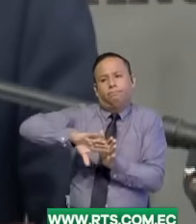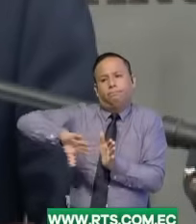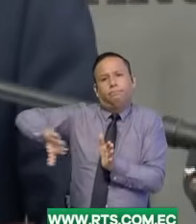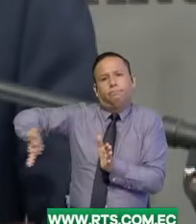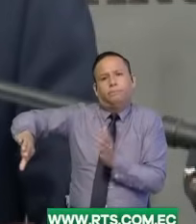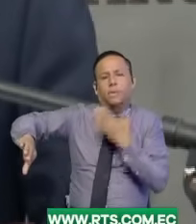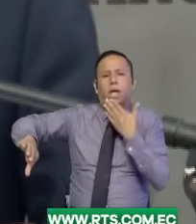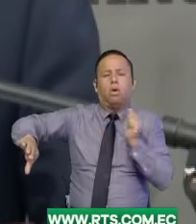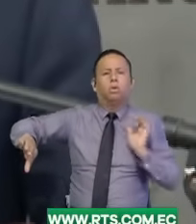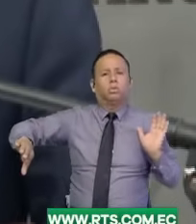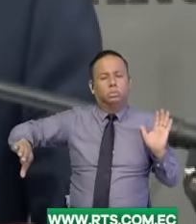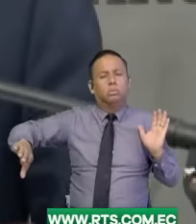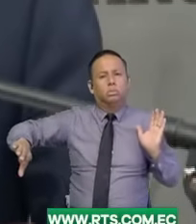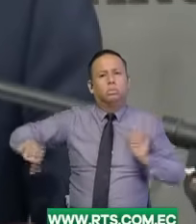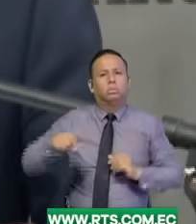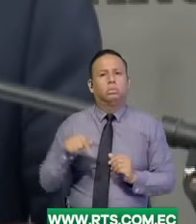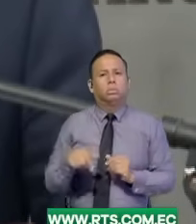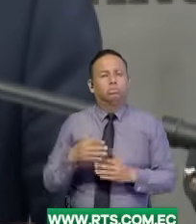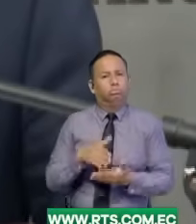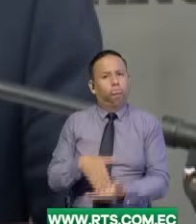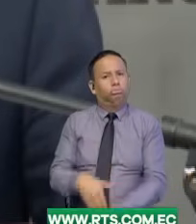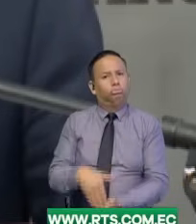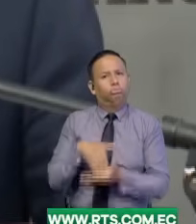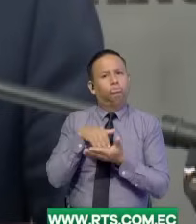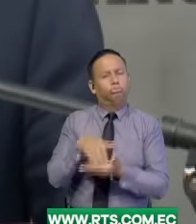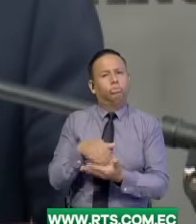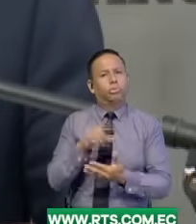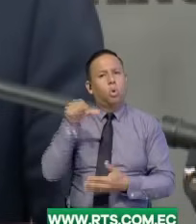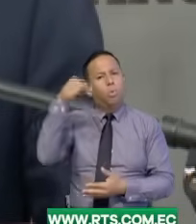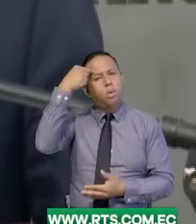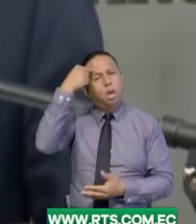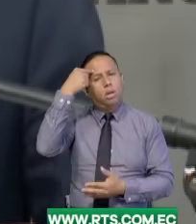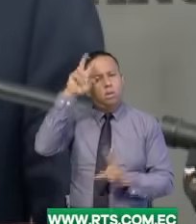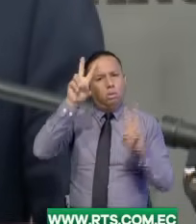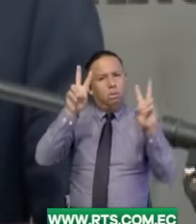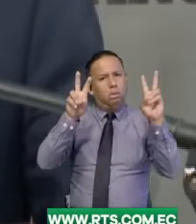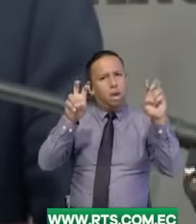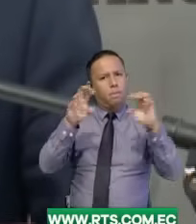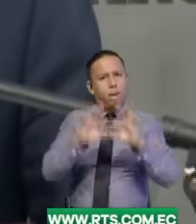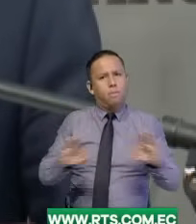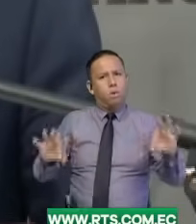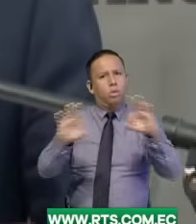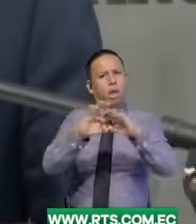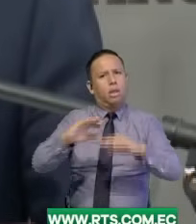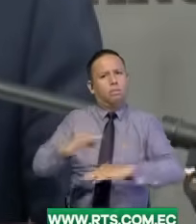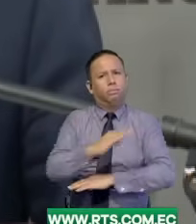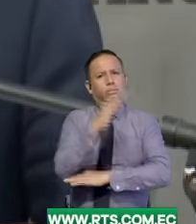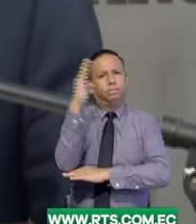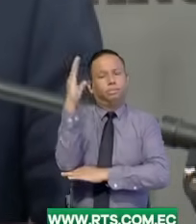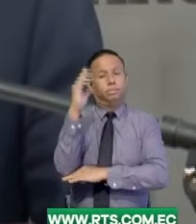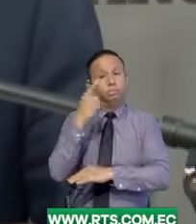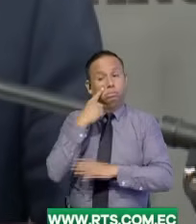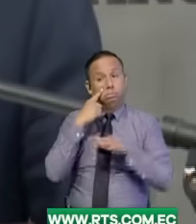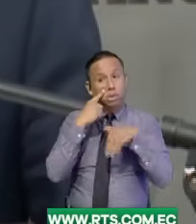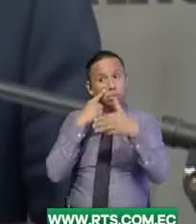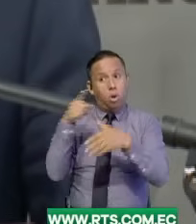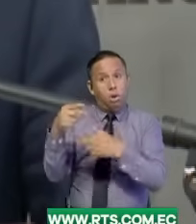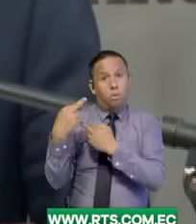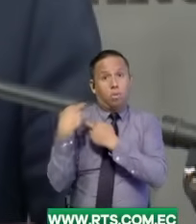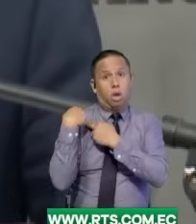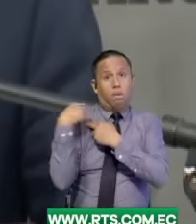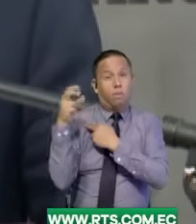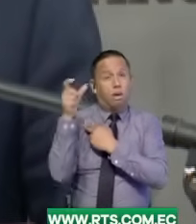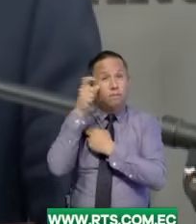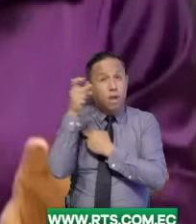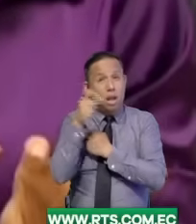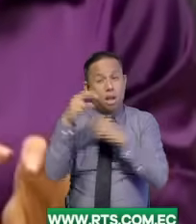simplemente ratifica la posición que ha tomado el gobierno respecto de este tema y esperamos que la justicia cumpla su tarea y llegue